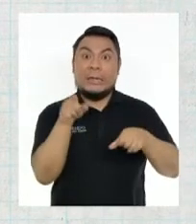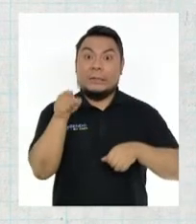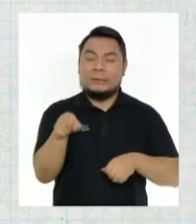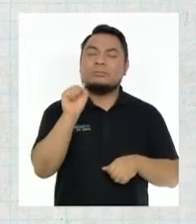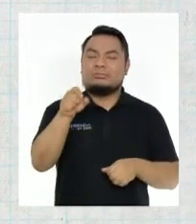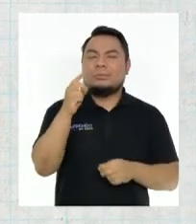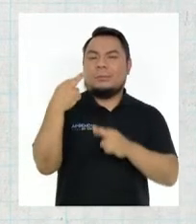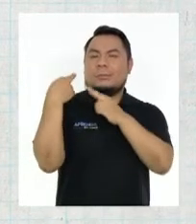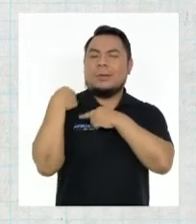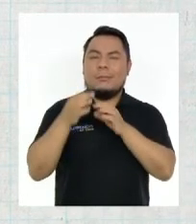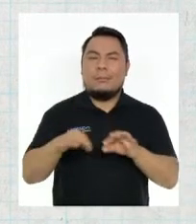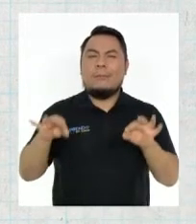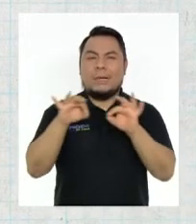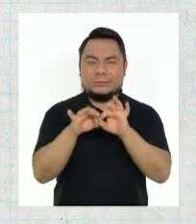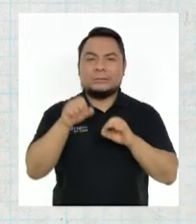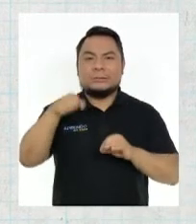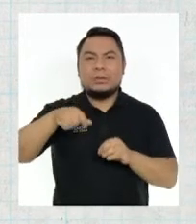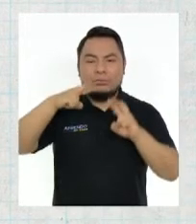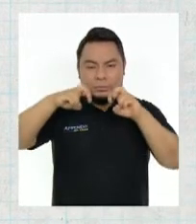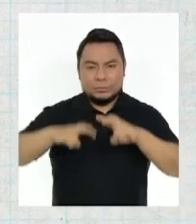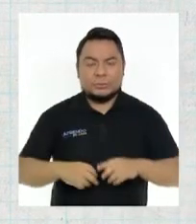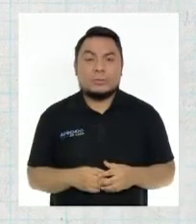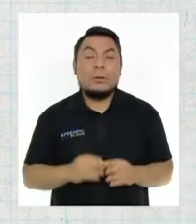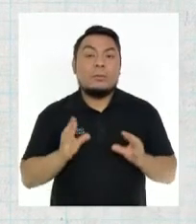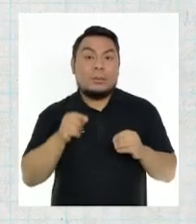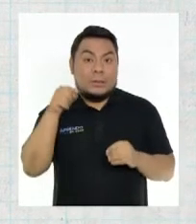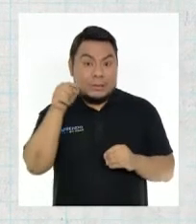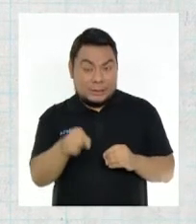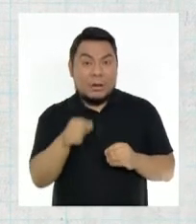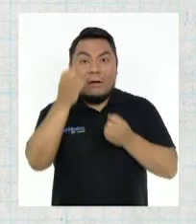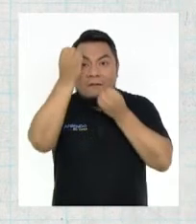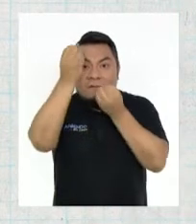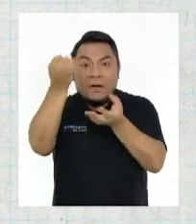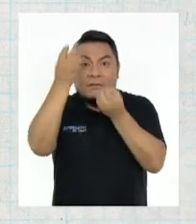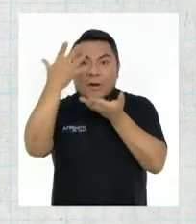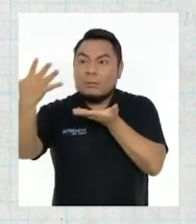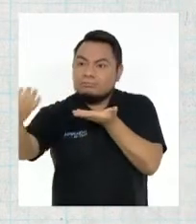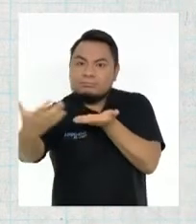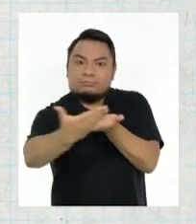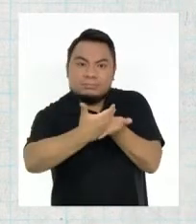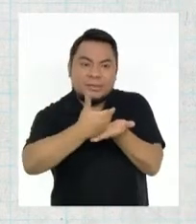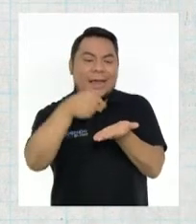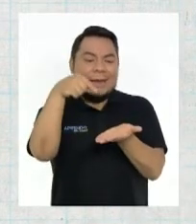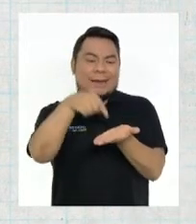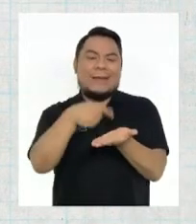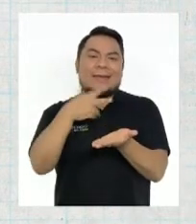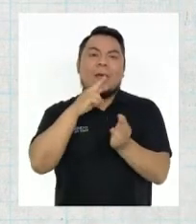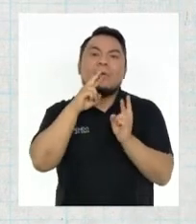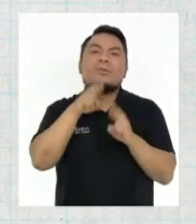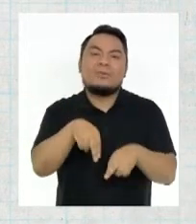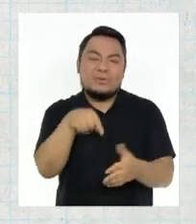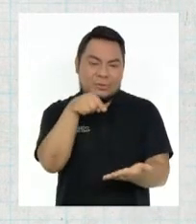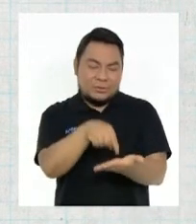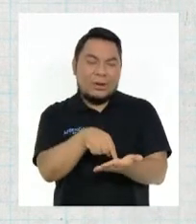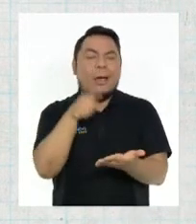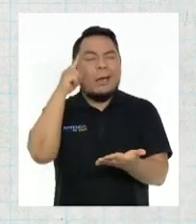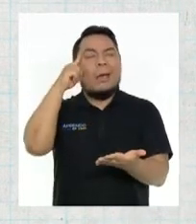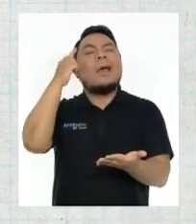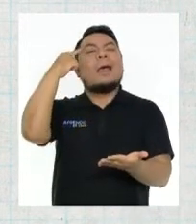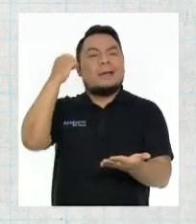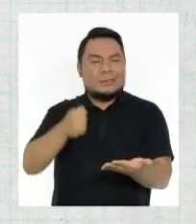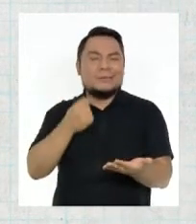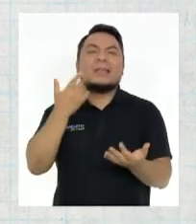de las tareas más importantes del estudio, pues a partir de los datos que obtengamos, llegaremos a los resultados y a las conclusiones